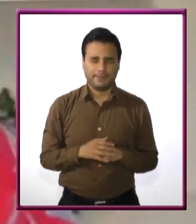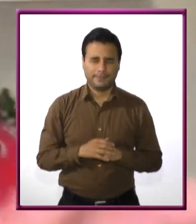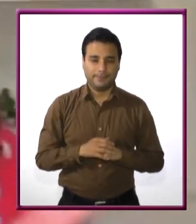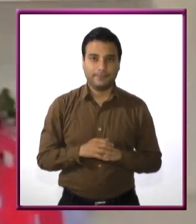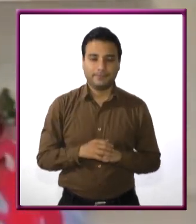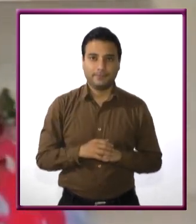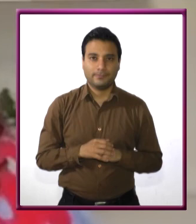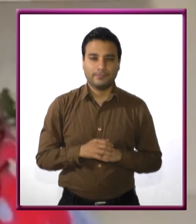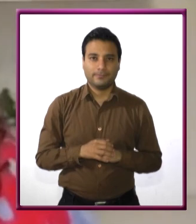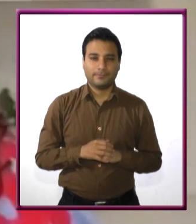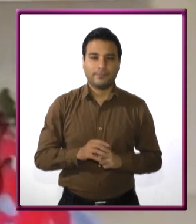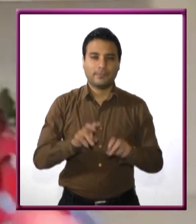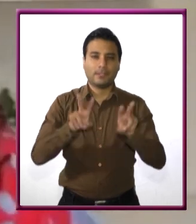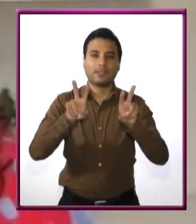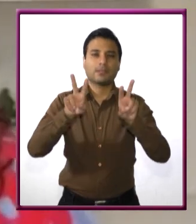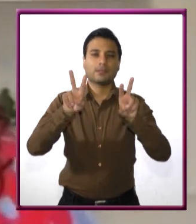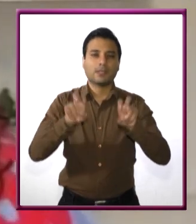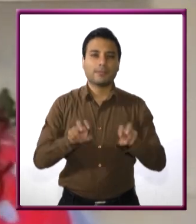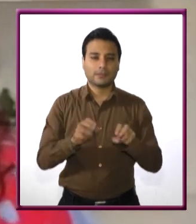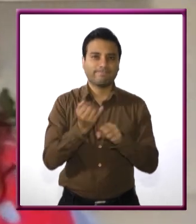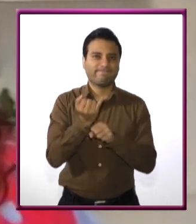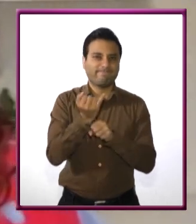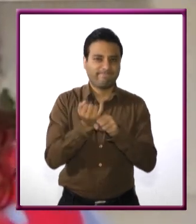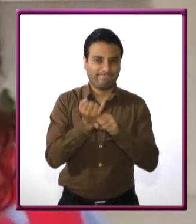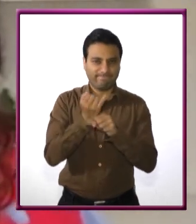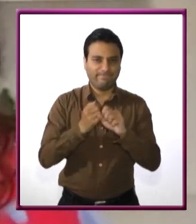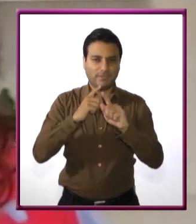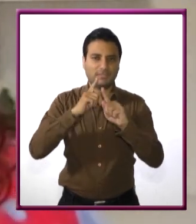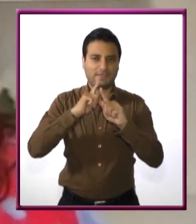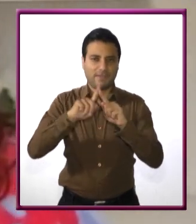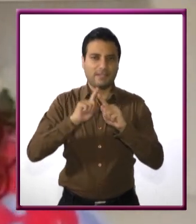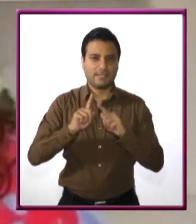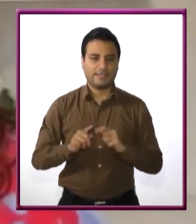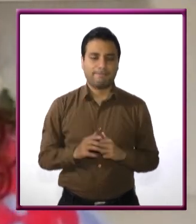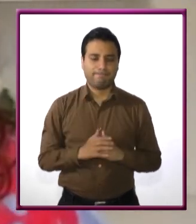se delimitan las áreas de investigación y de desarrollo.